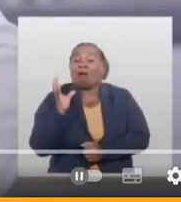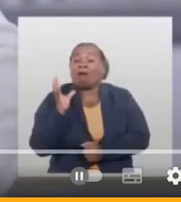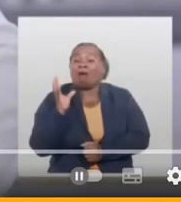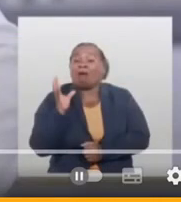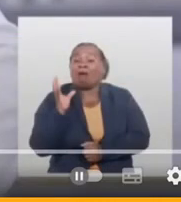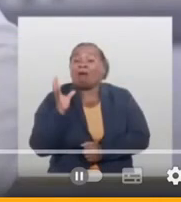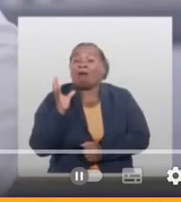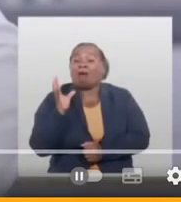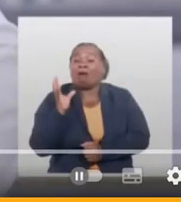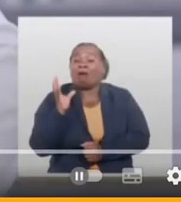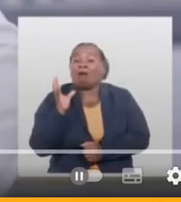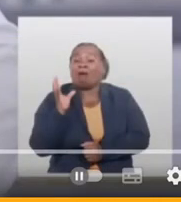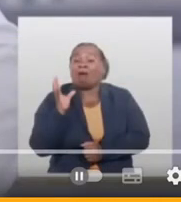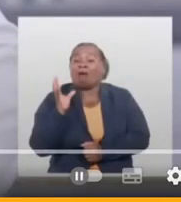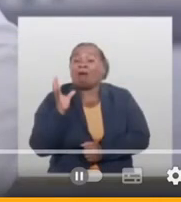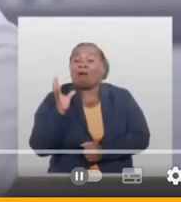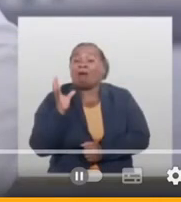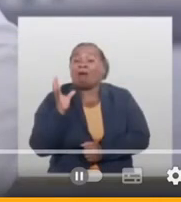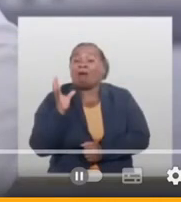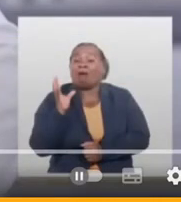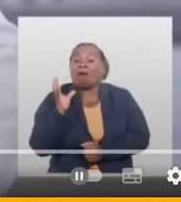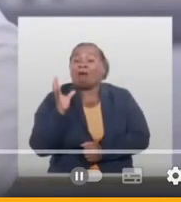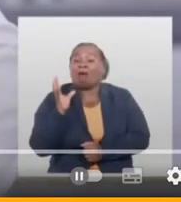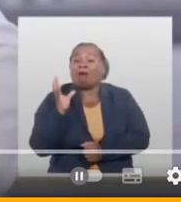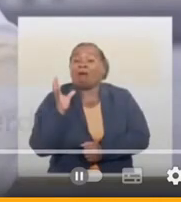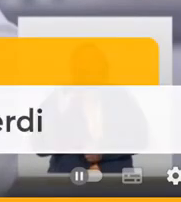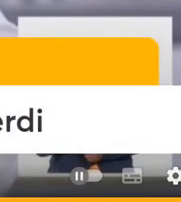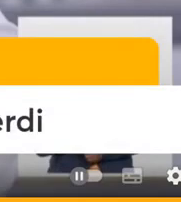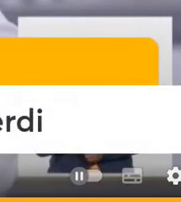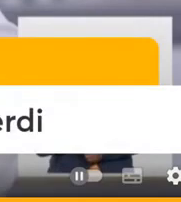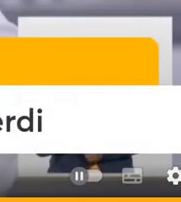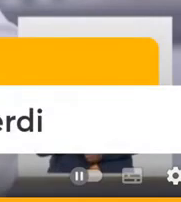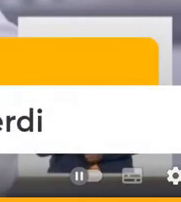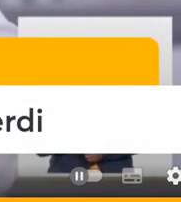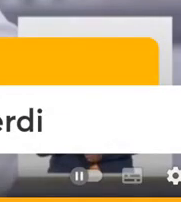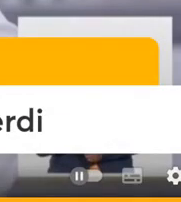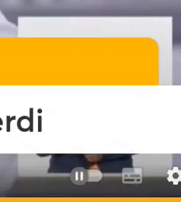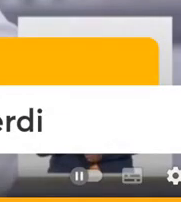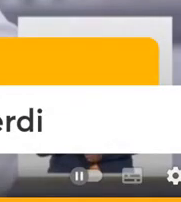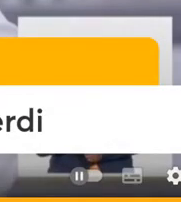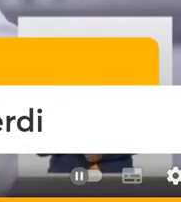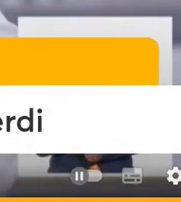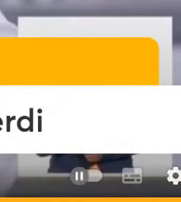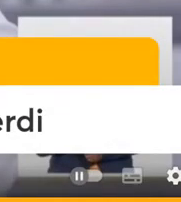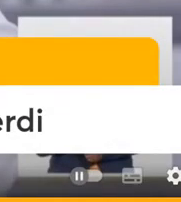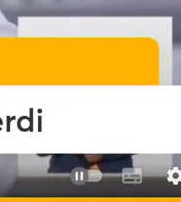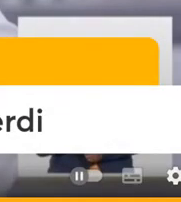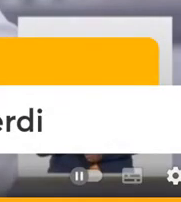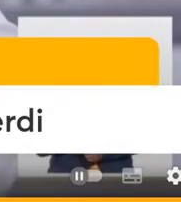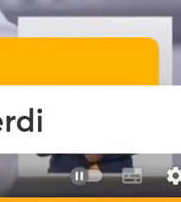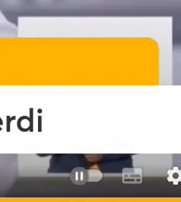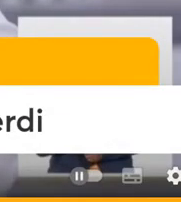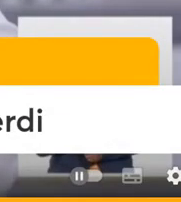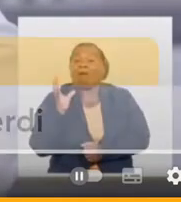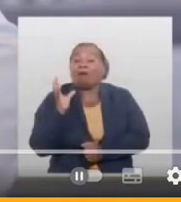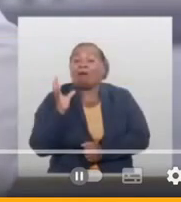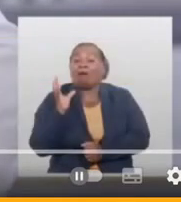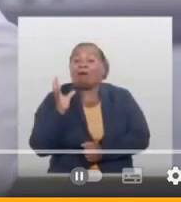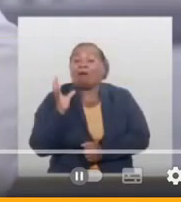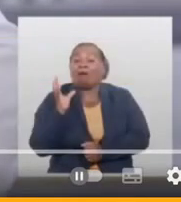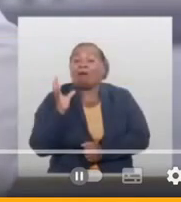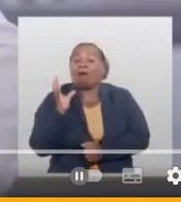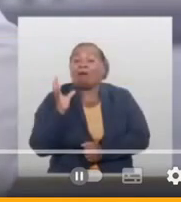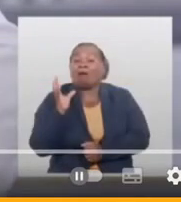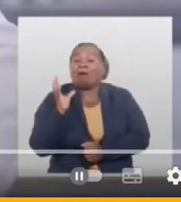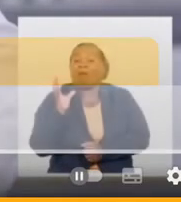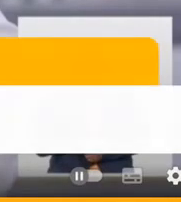adnaseabundum, algo así. Es una técnica, es un sesgo, una falacia. Se llama adnaseabundum, algo así, que es cuando hasta el cansancio,